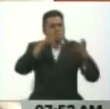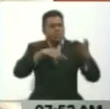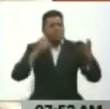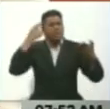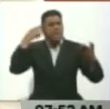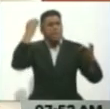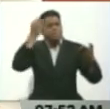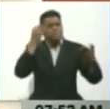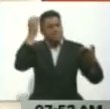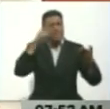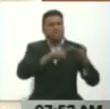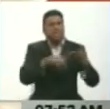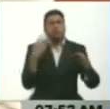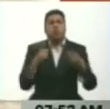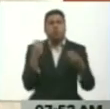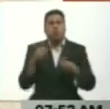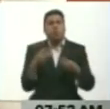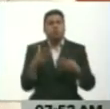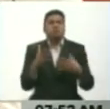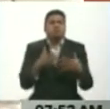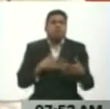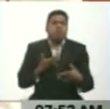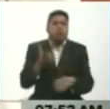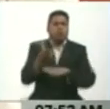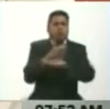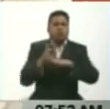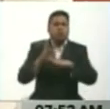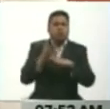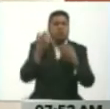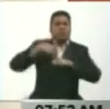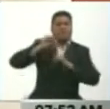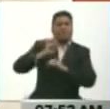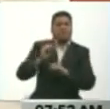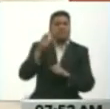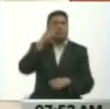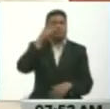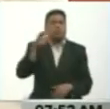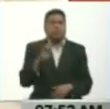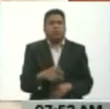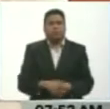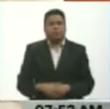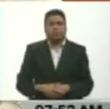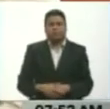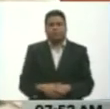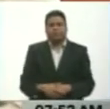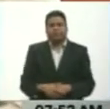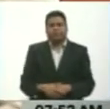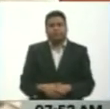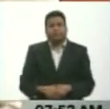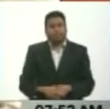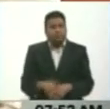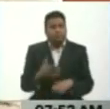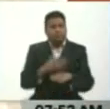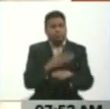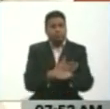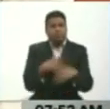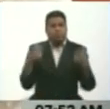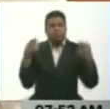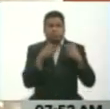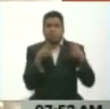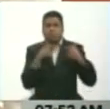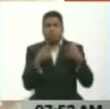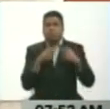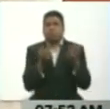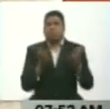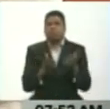reflexión, porque ¿cómo puede un Estado defender a sus ciudadanos ante tamaña agresión? Porque se trata de una agresión. Es decir, yo he